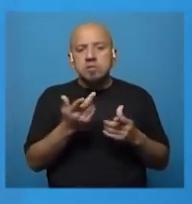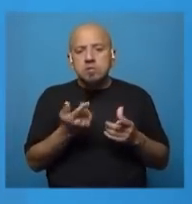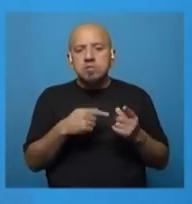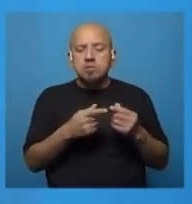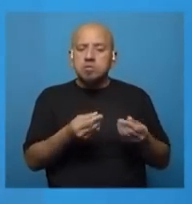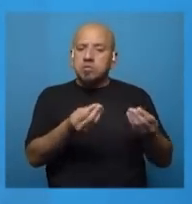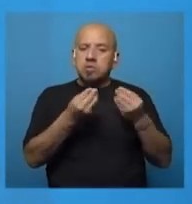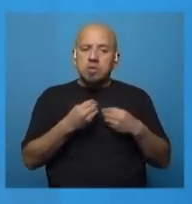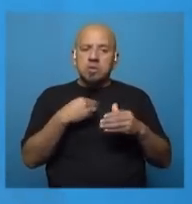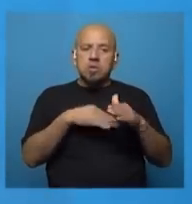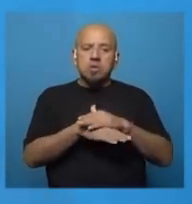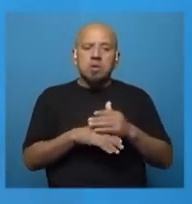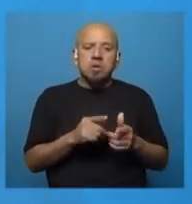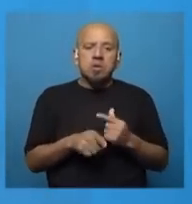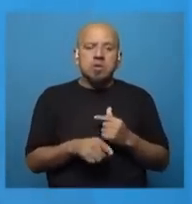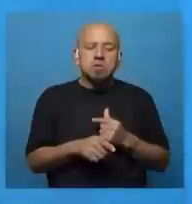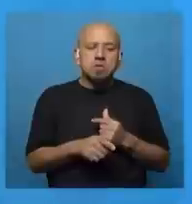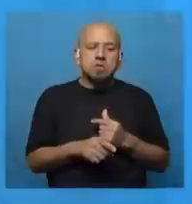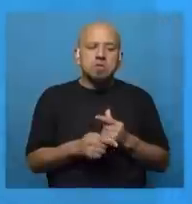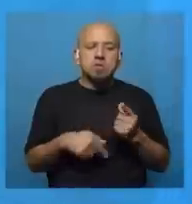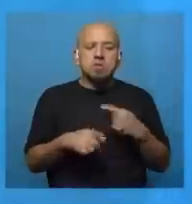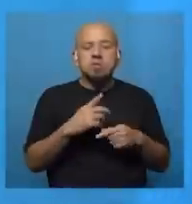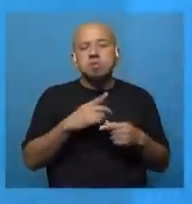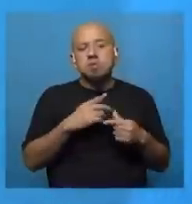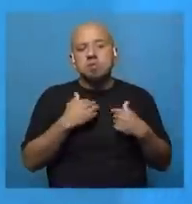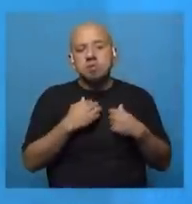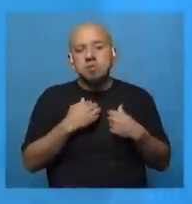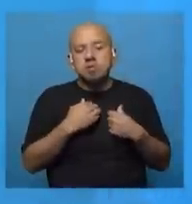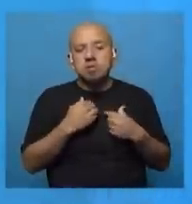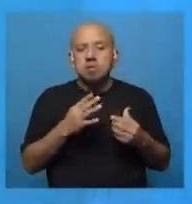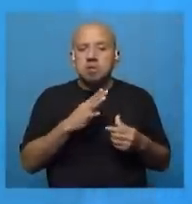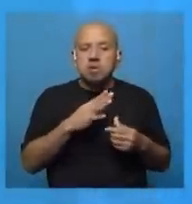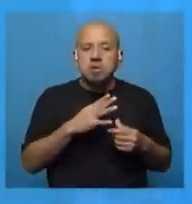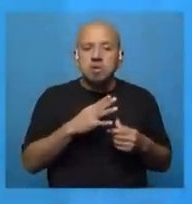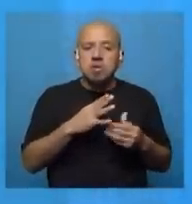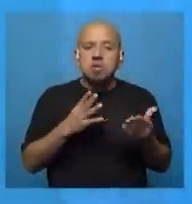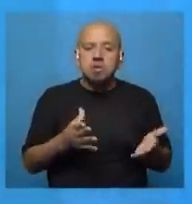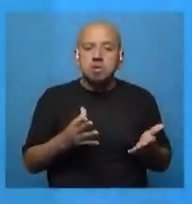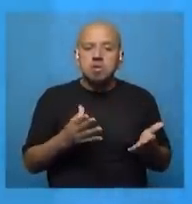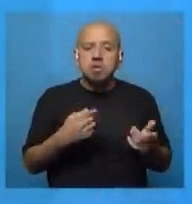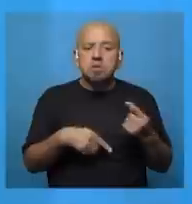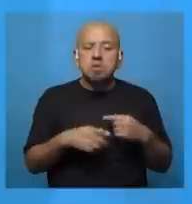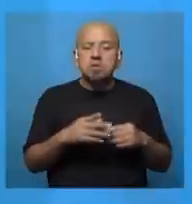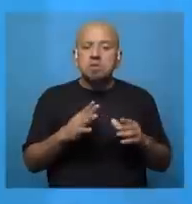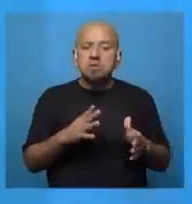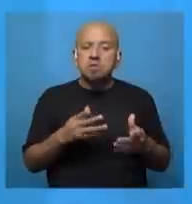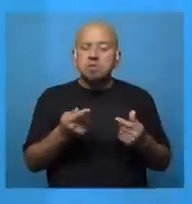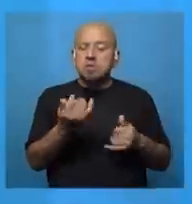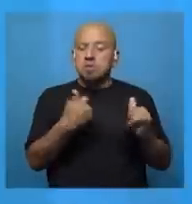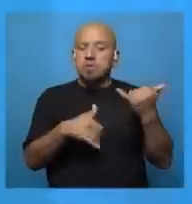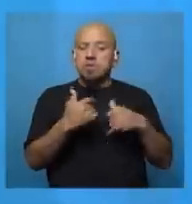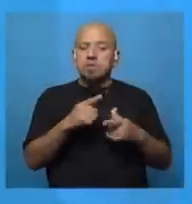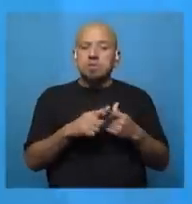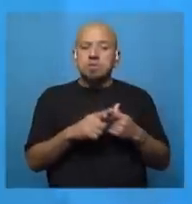no la dieron así que tenemos el derecho a pensar que había resistencia reticencia a brindar esta